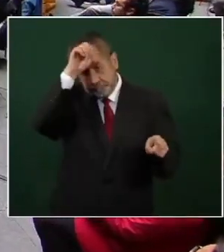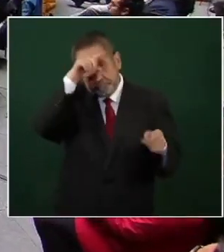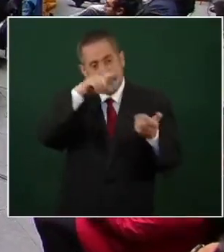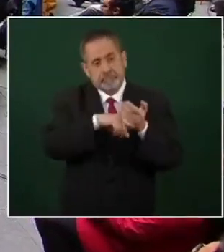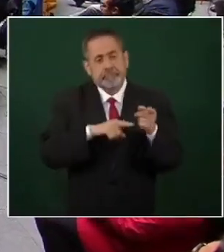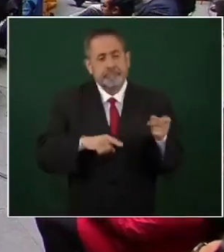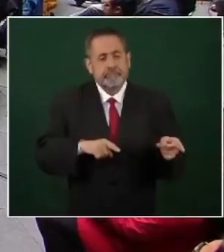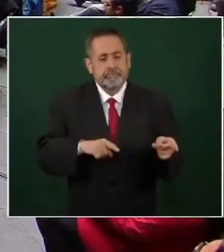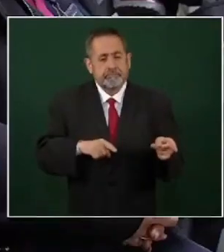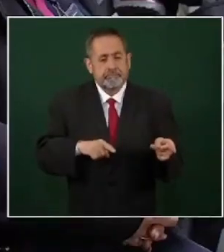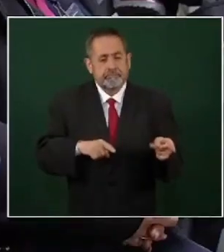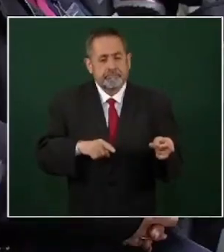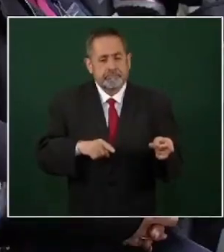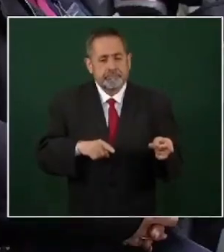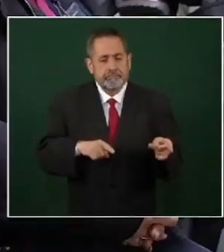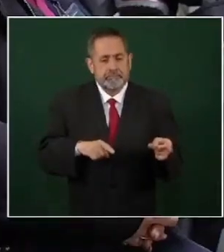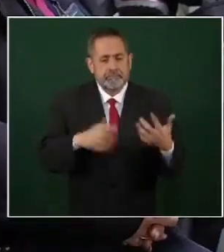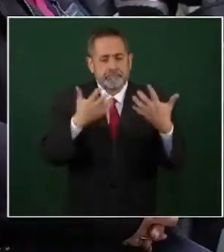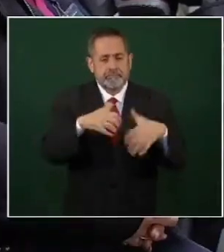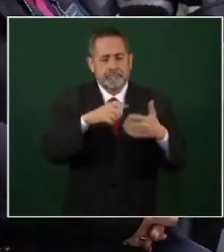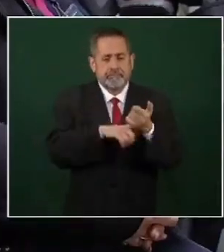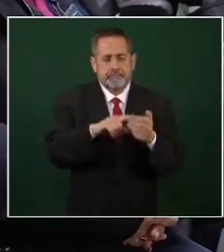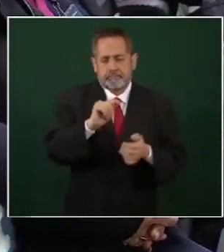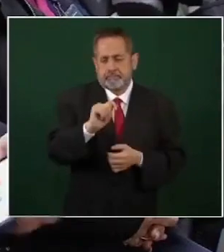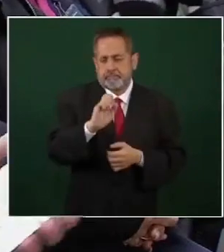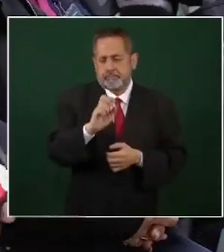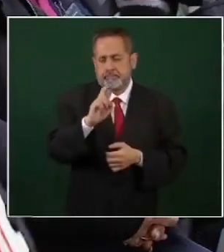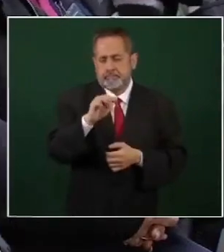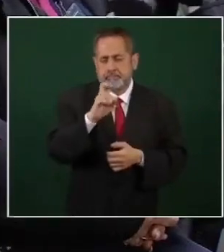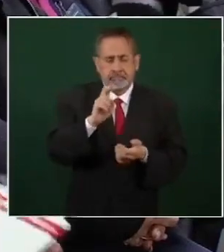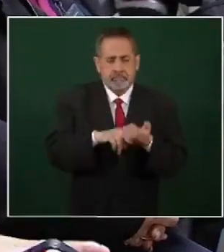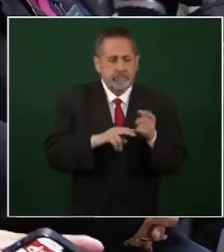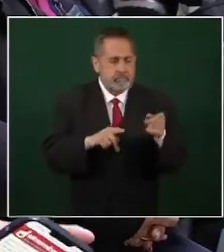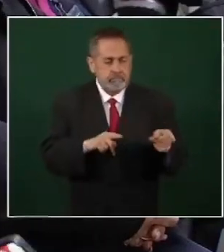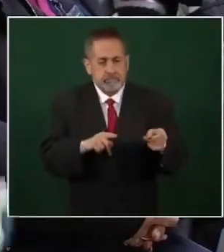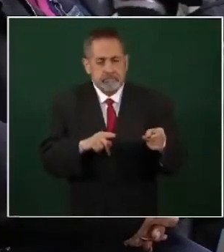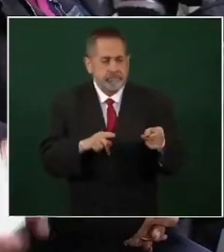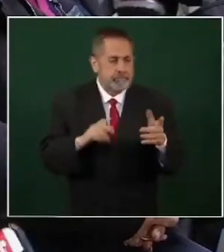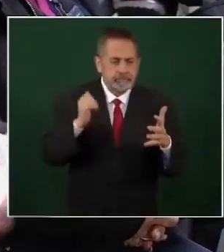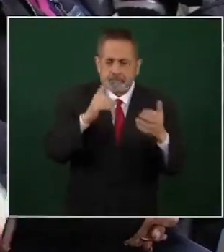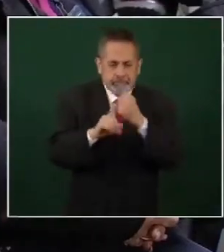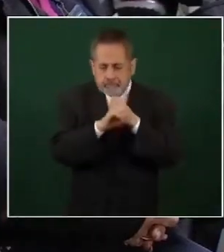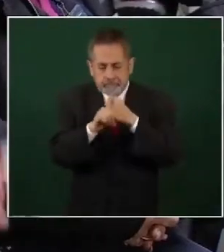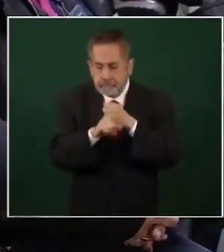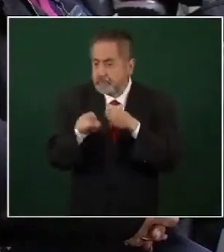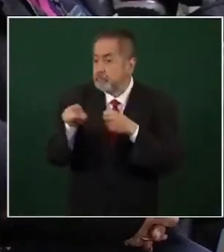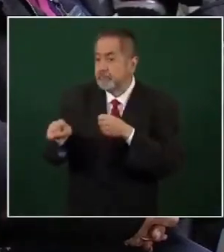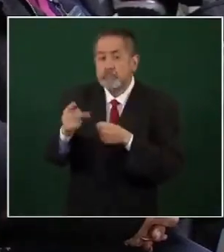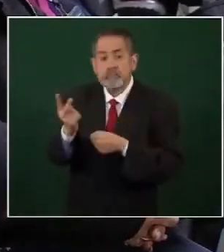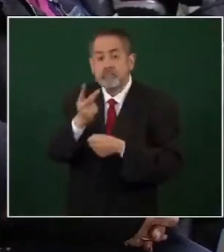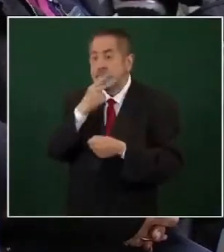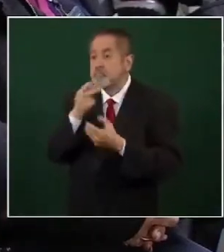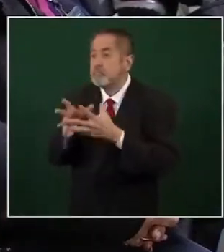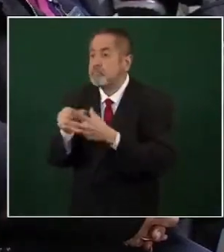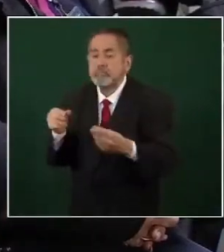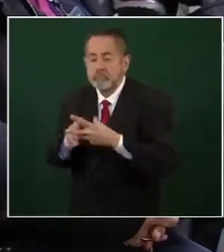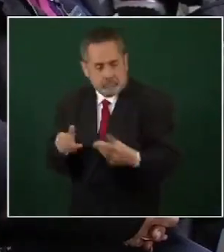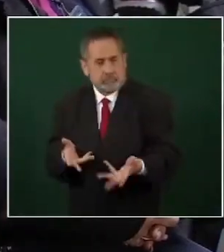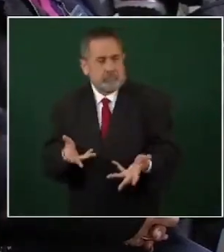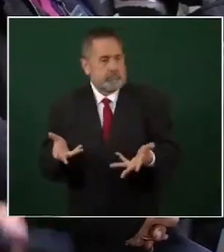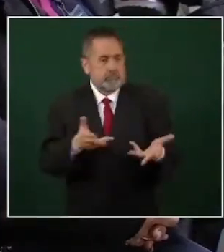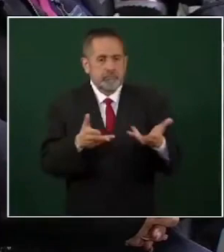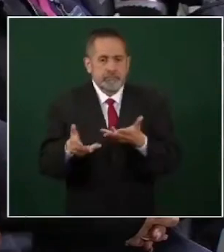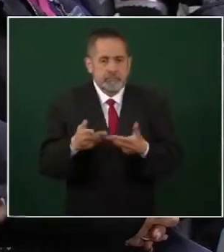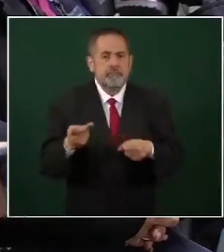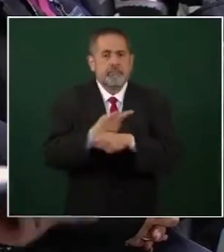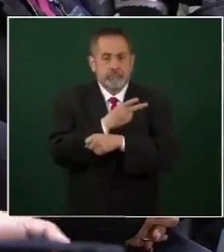dato es con la minera de la empresa Ternium, bueno, o que está ahí metida esa minera. Preguntarle si hay avances respecto a este caso,